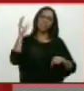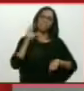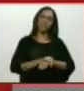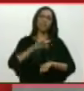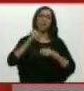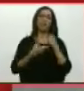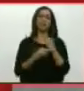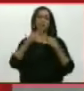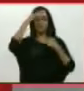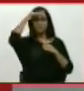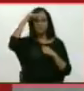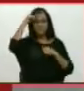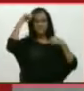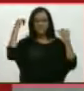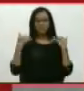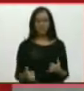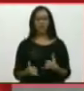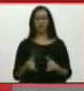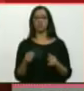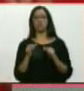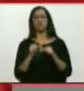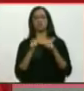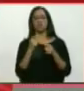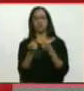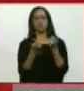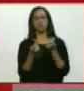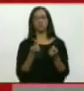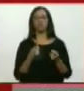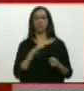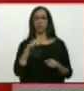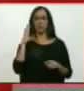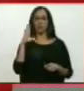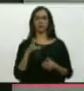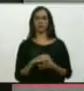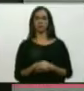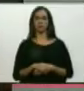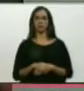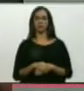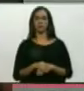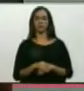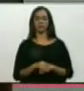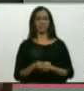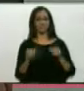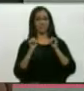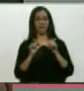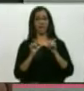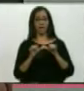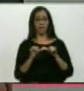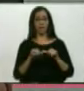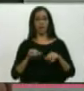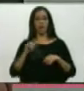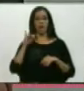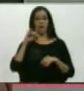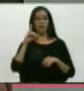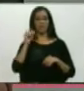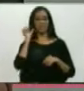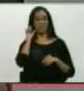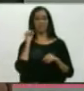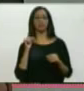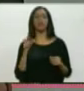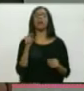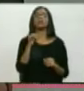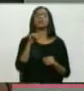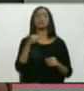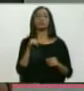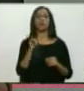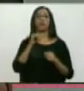está bueno de que siga la conspiración y la zozobra en nuestro país. Vamos, seguimos con el caso de Aída Merlano, la tusa de Guaidó y